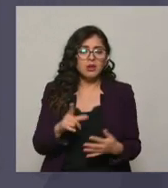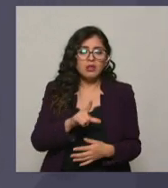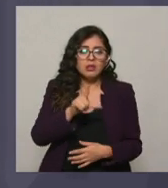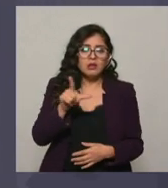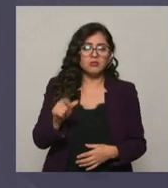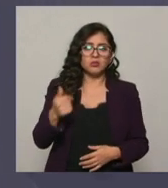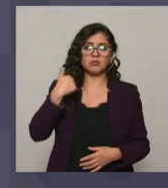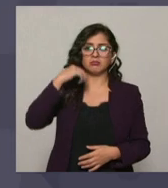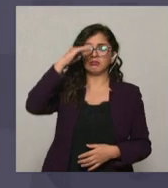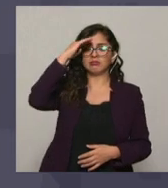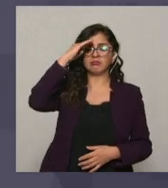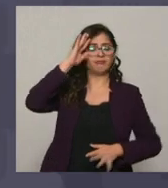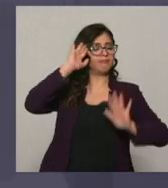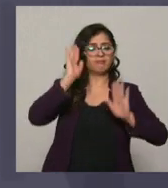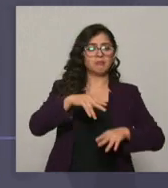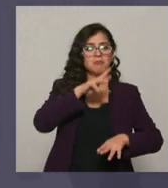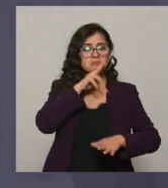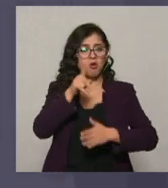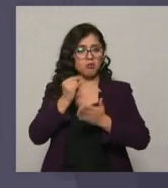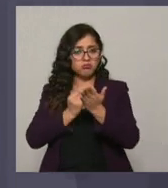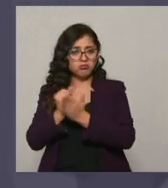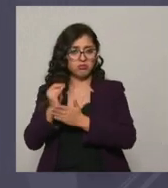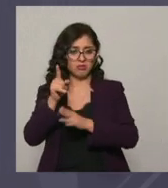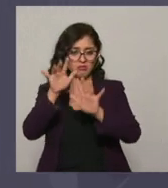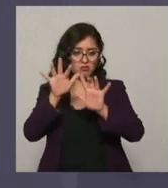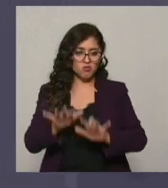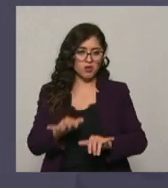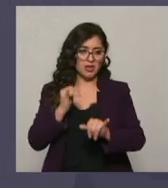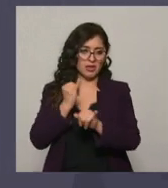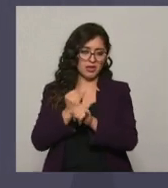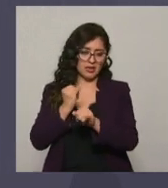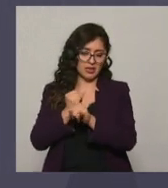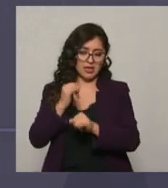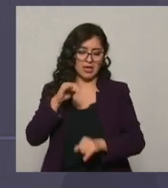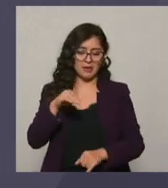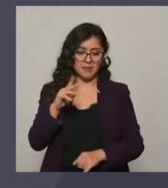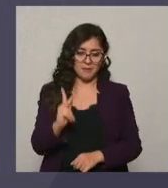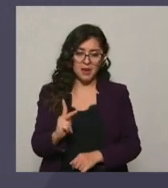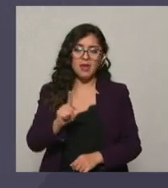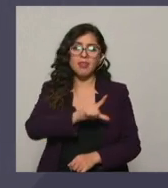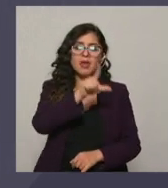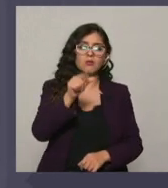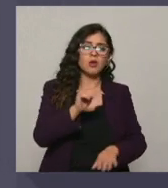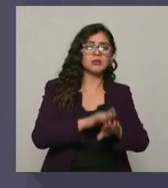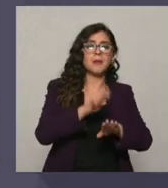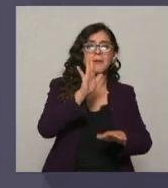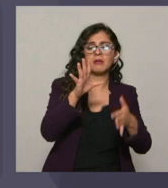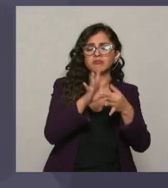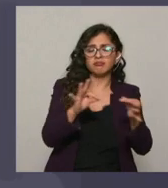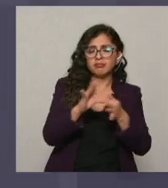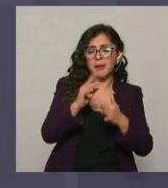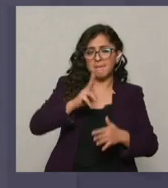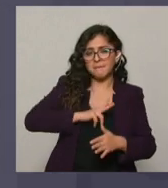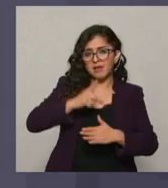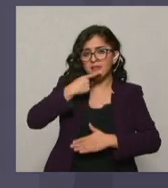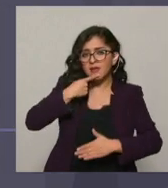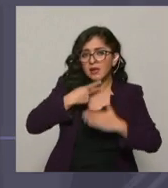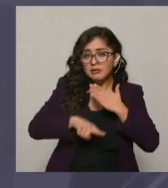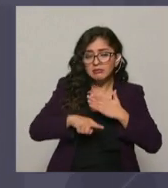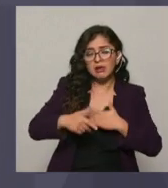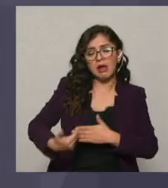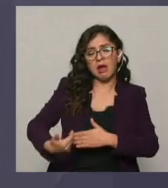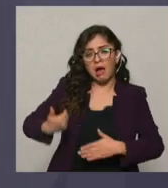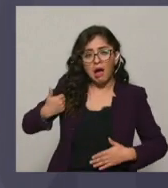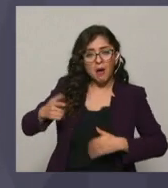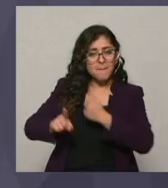decido hacer una denuncia, primero en el MP virtual, después extiendo mi declaración, que fue, digamos, un problema porque al